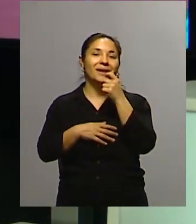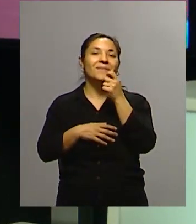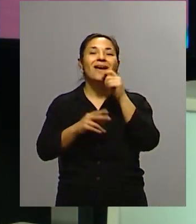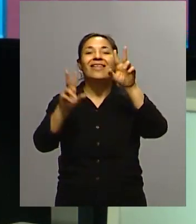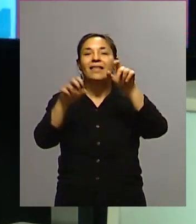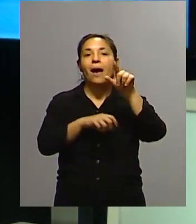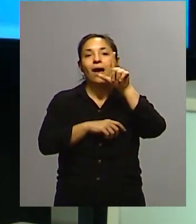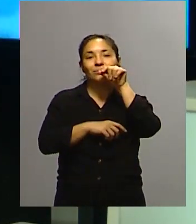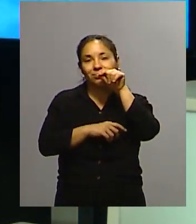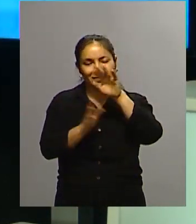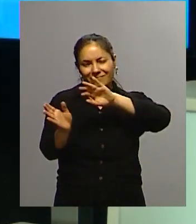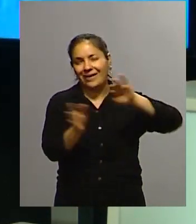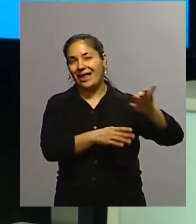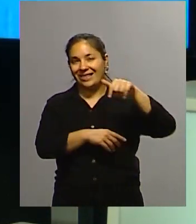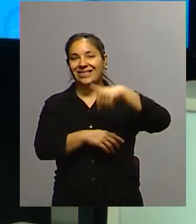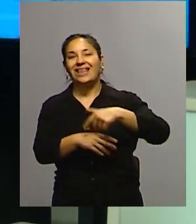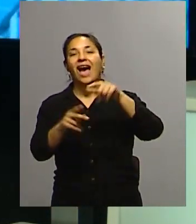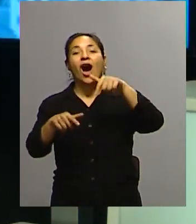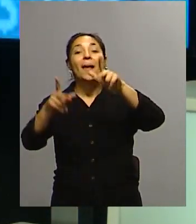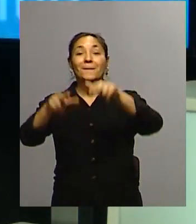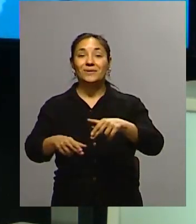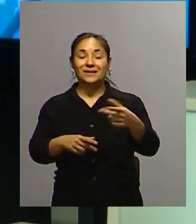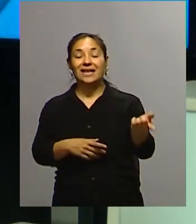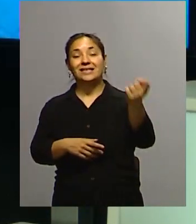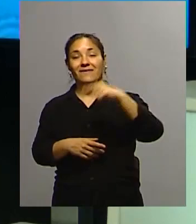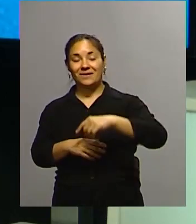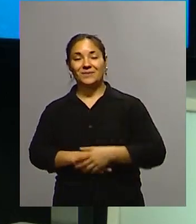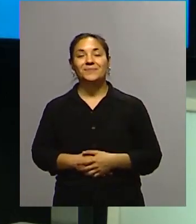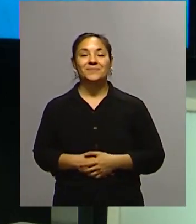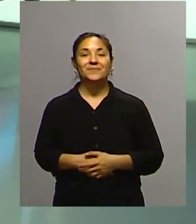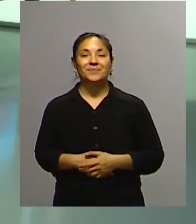escritorio, en una mesa. Vamos a ir a una pausa, estamos en Chat Político, enseguida regresamos.